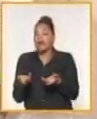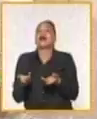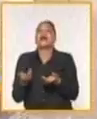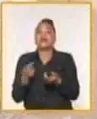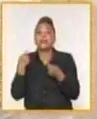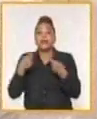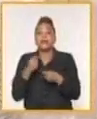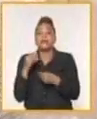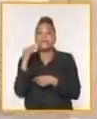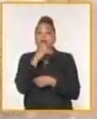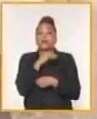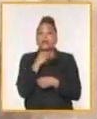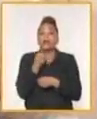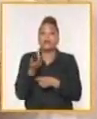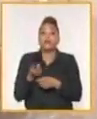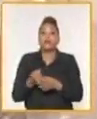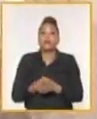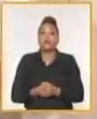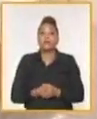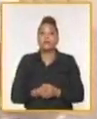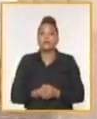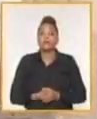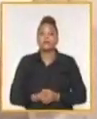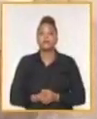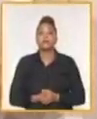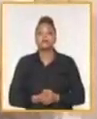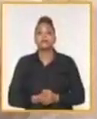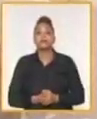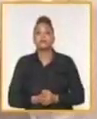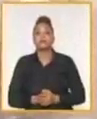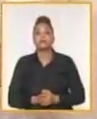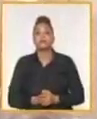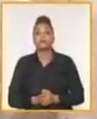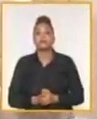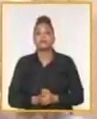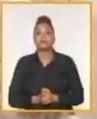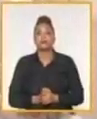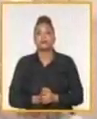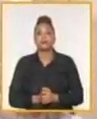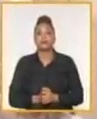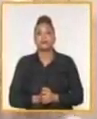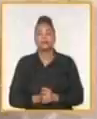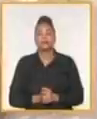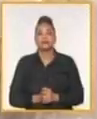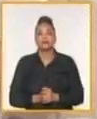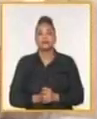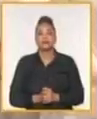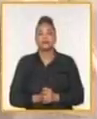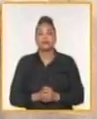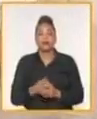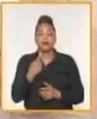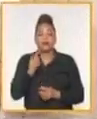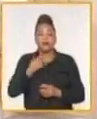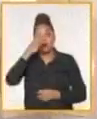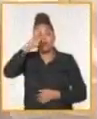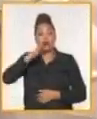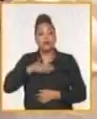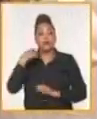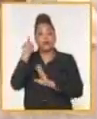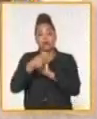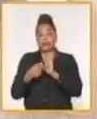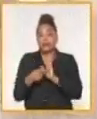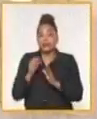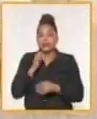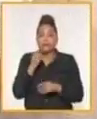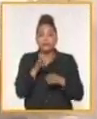modernizarse. El desenvolvimiento histórico concreto de los países tiene que ver con su identidad. Los cubanos somos así porque somos isleños,